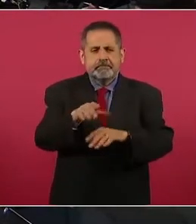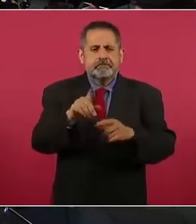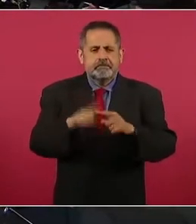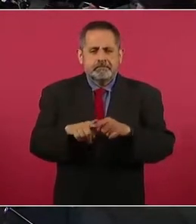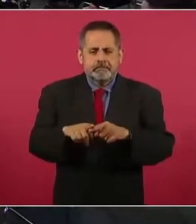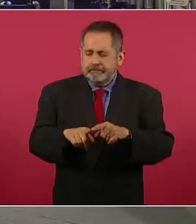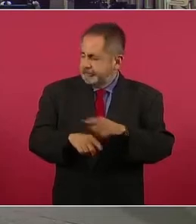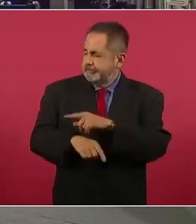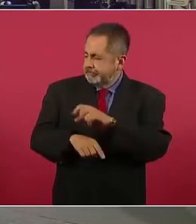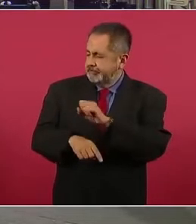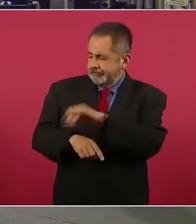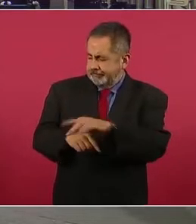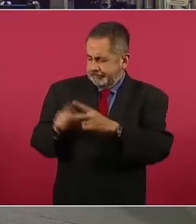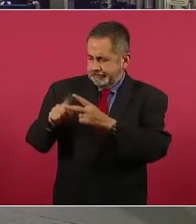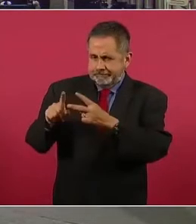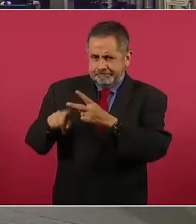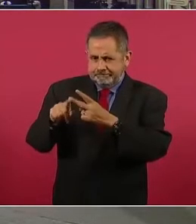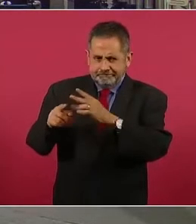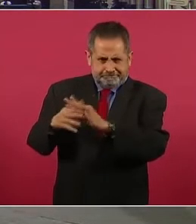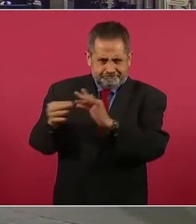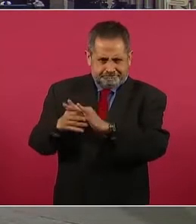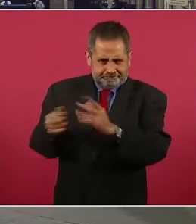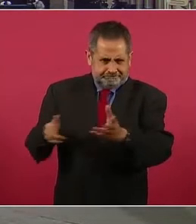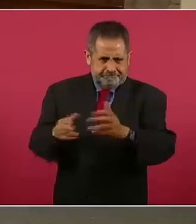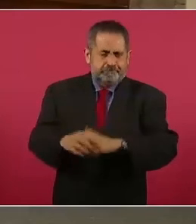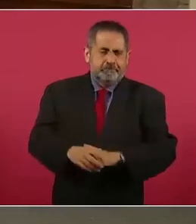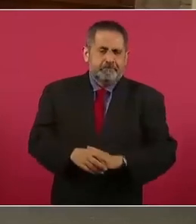¿sí?, los dos casos.